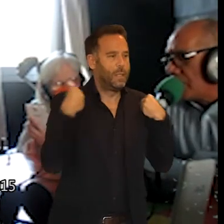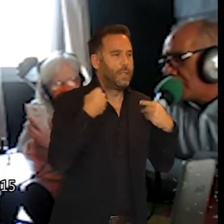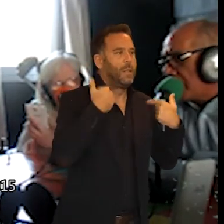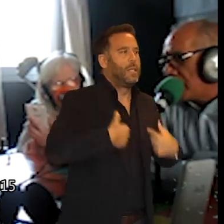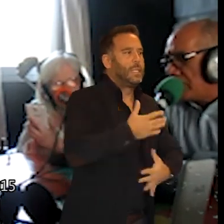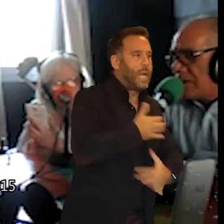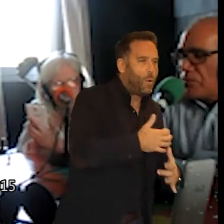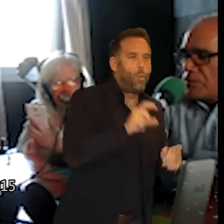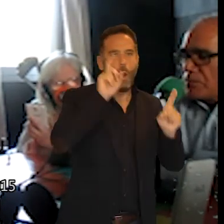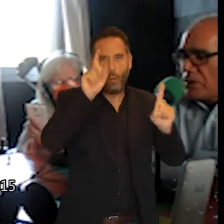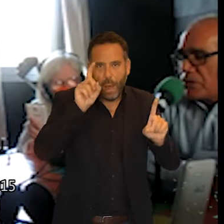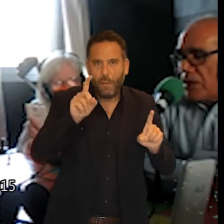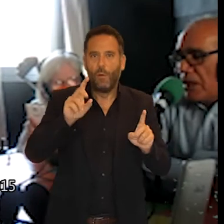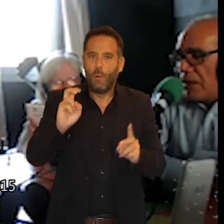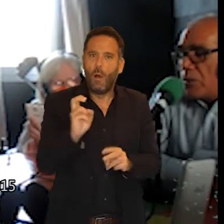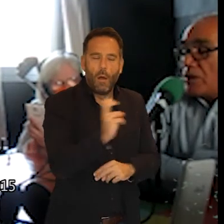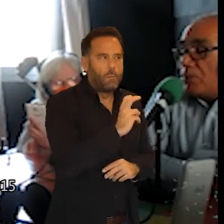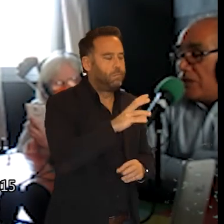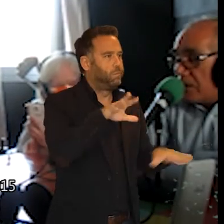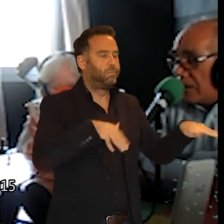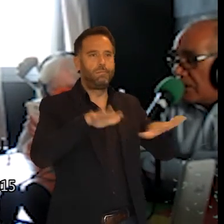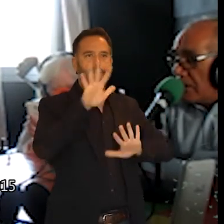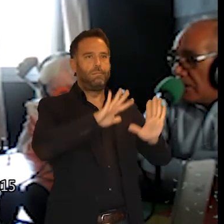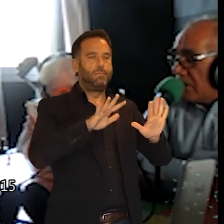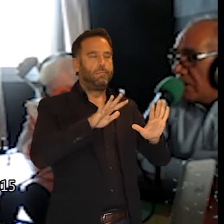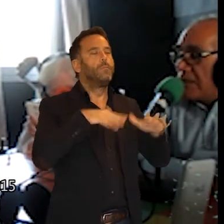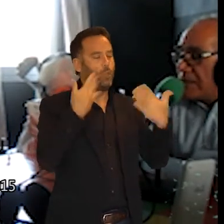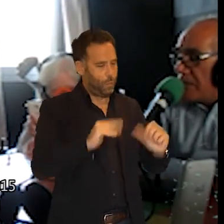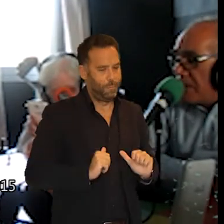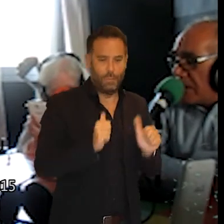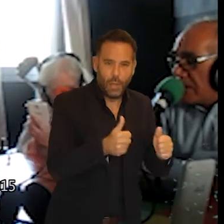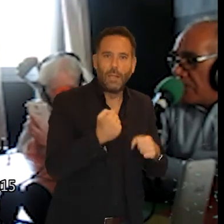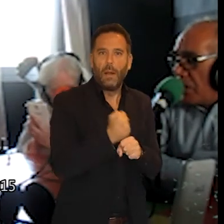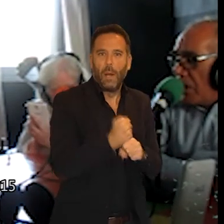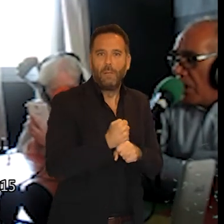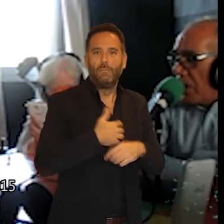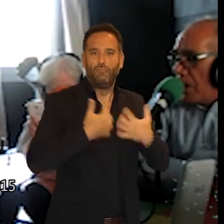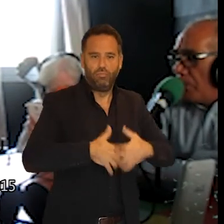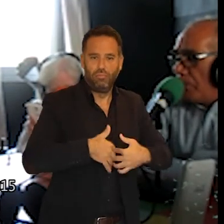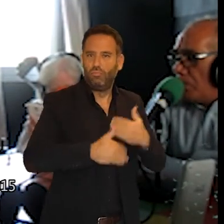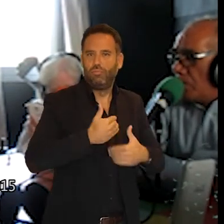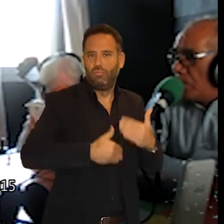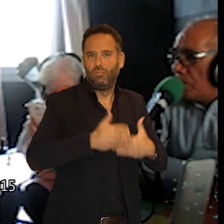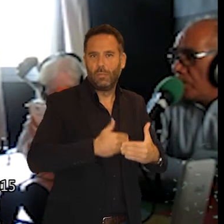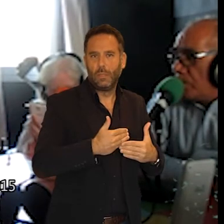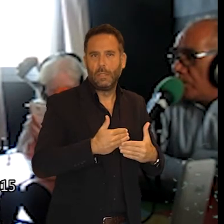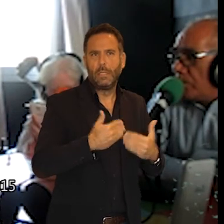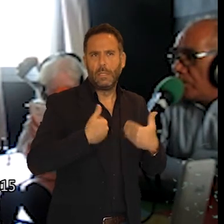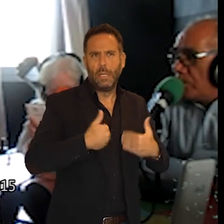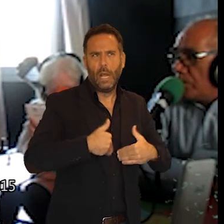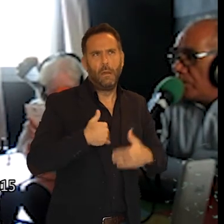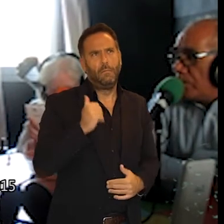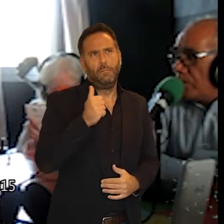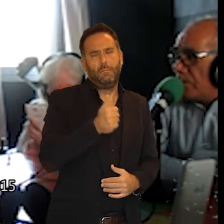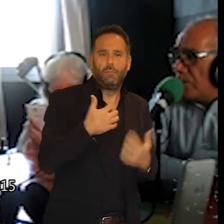de educación. Entonces empezamos un poco a trabajar en ese sentido. Y después de estar trabajando